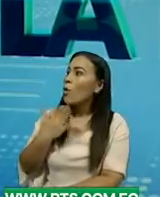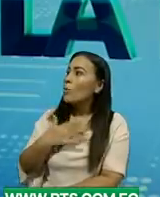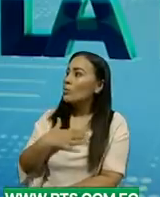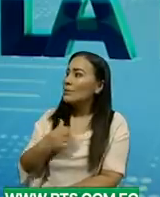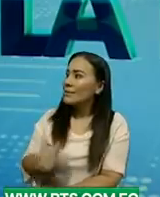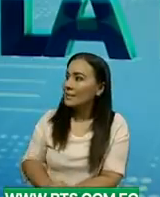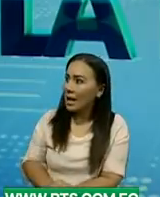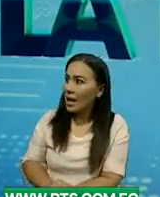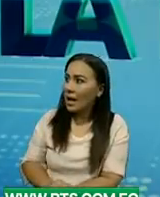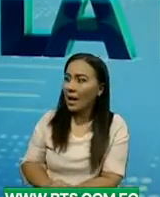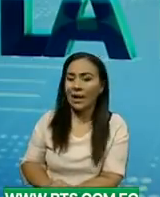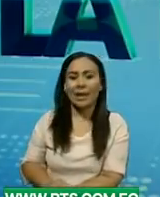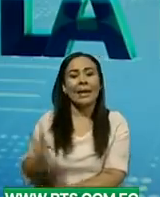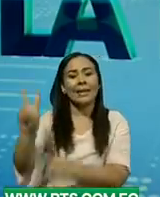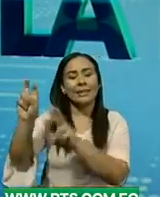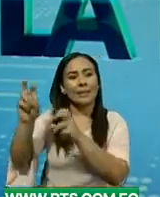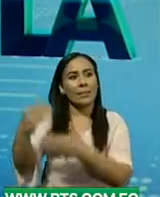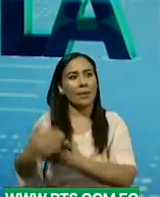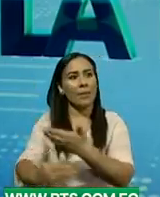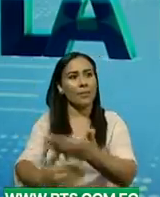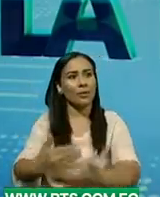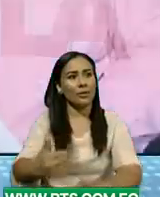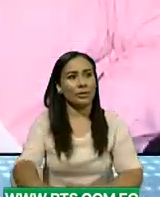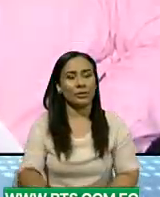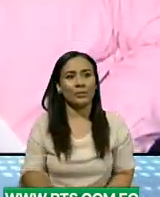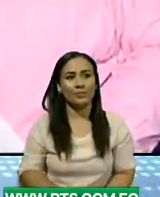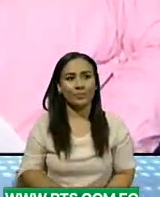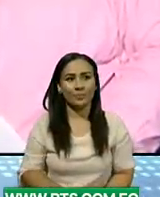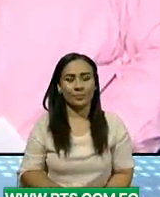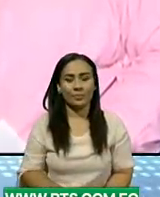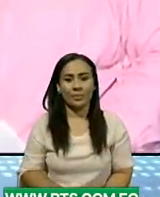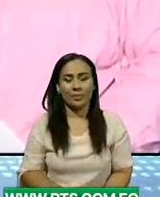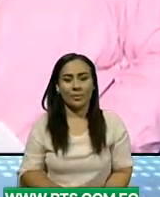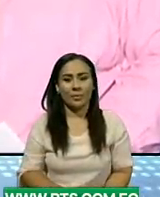cómo se ha desarrollado este proceso.